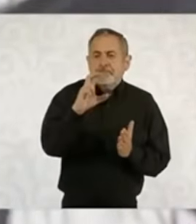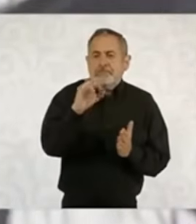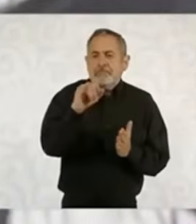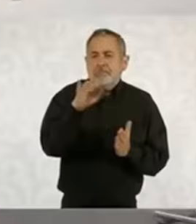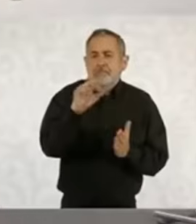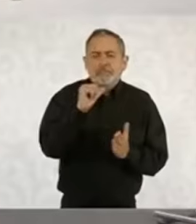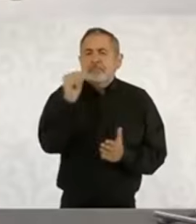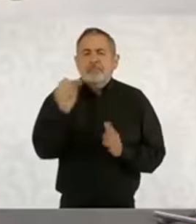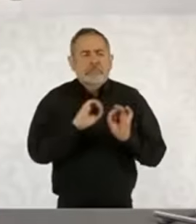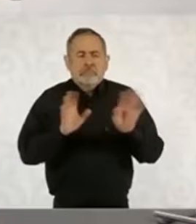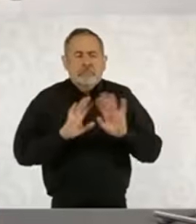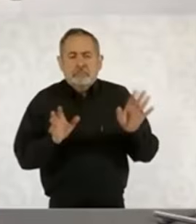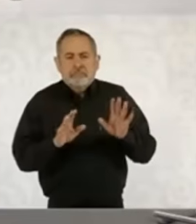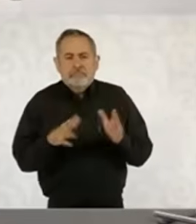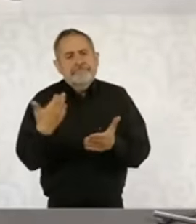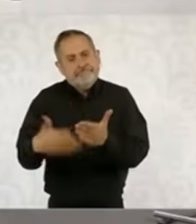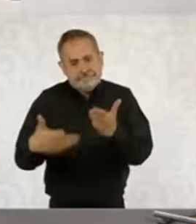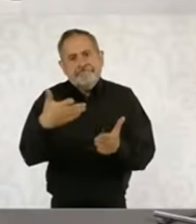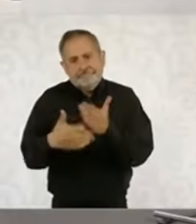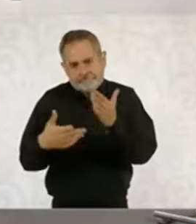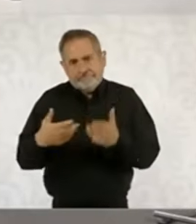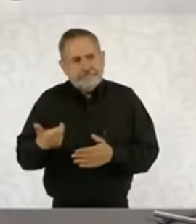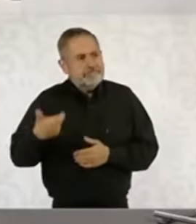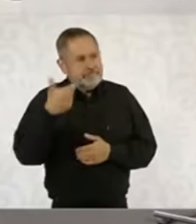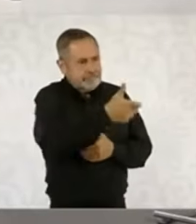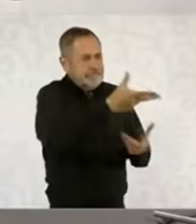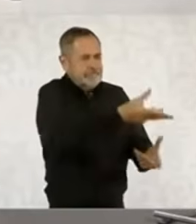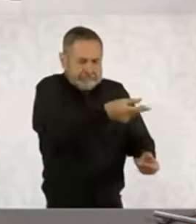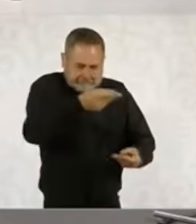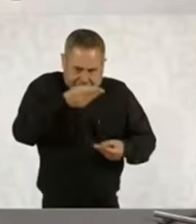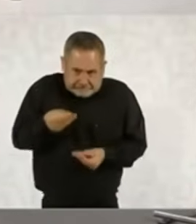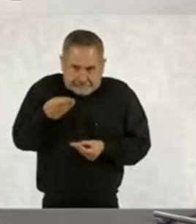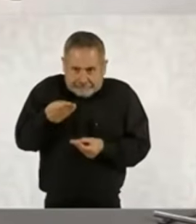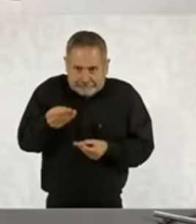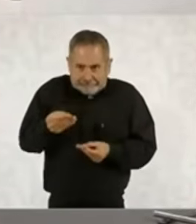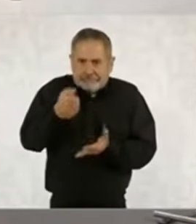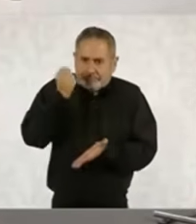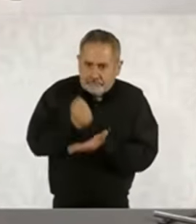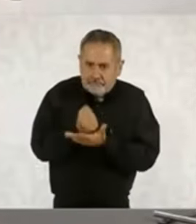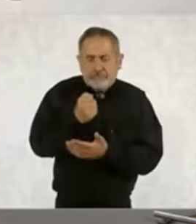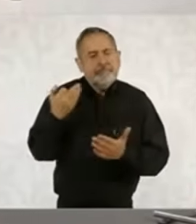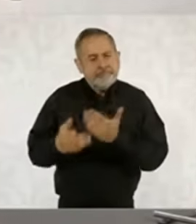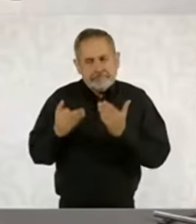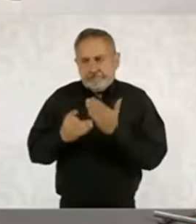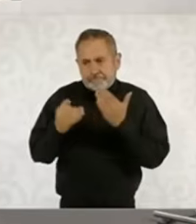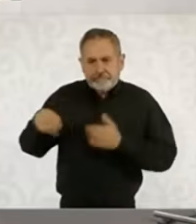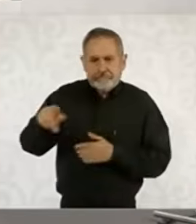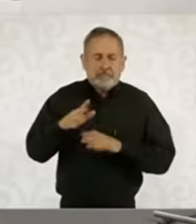su escritura, ¿no? Entonces, estas 300,000 escrituras que le corresponden a